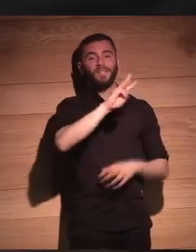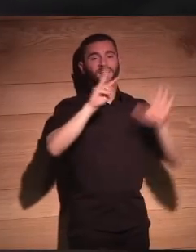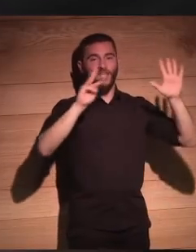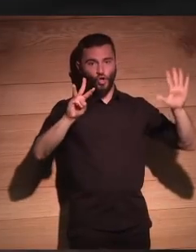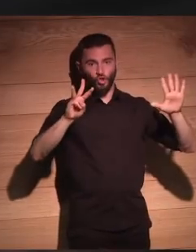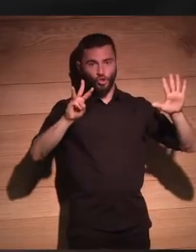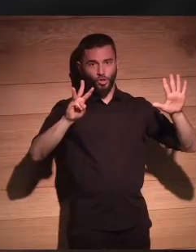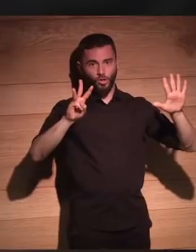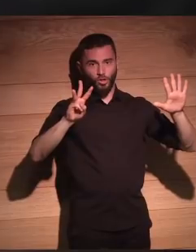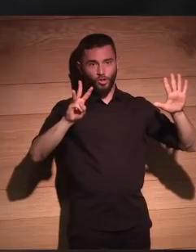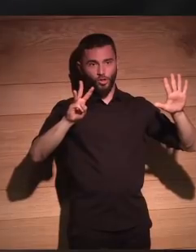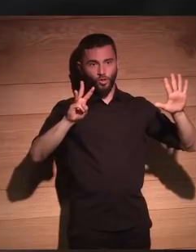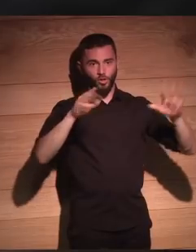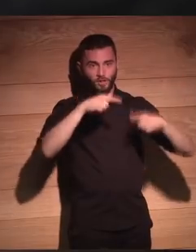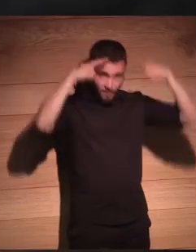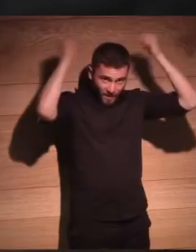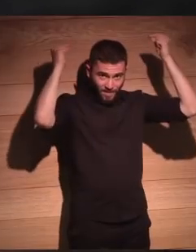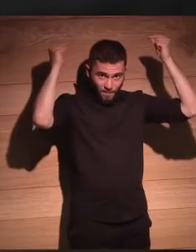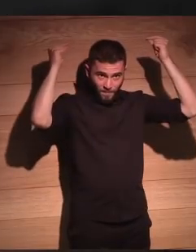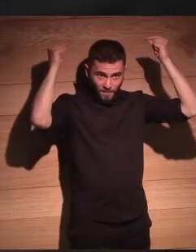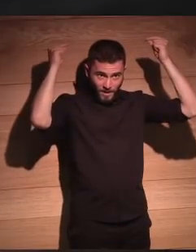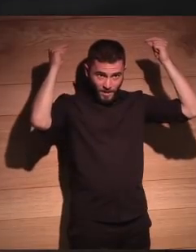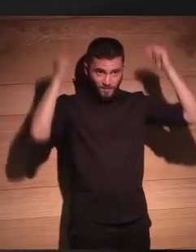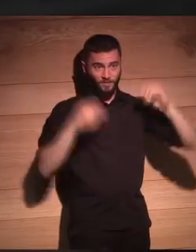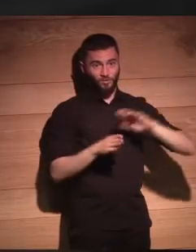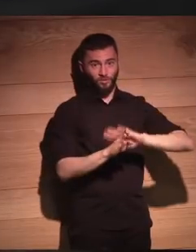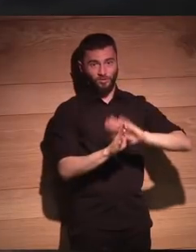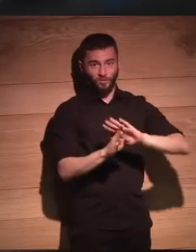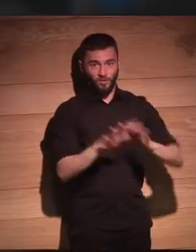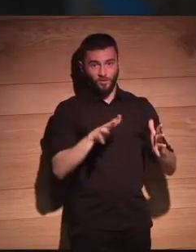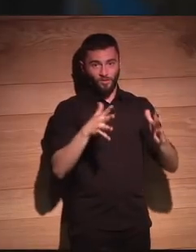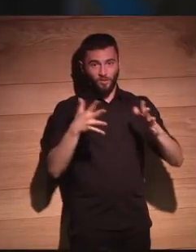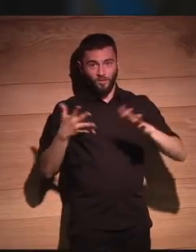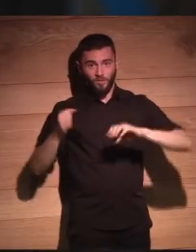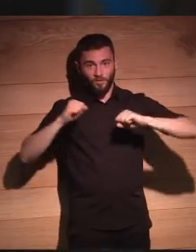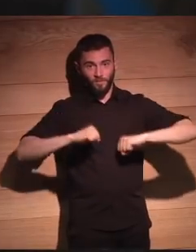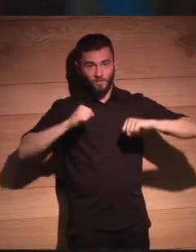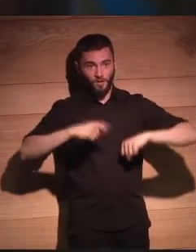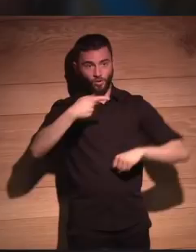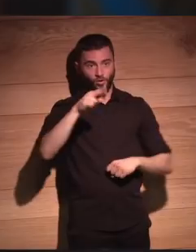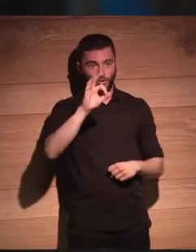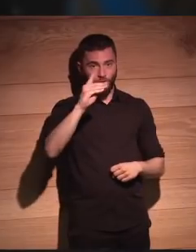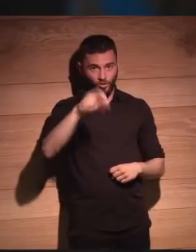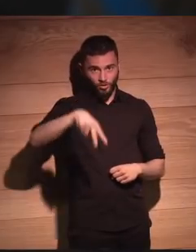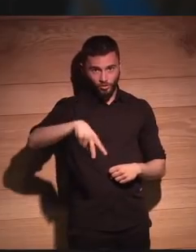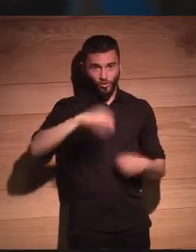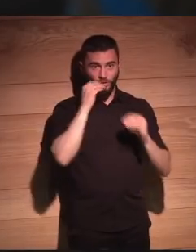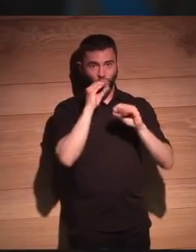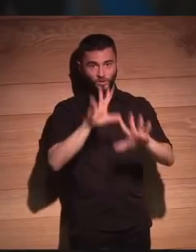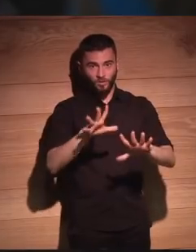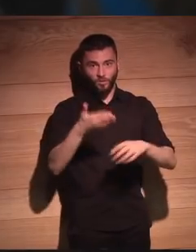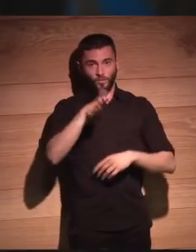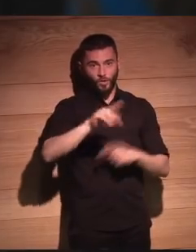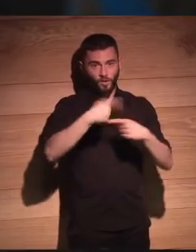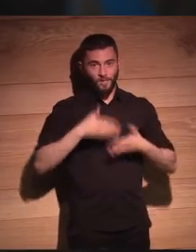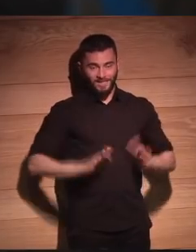38, ese Batman continuó su línea temporal, se hizo viejo, sustituyó a Gordon, murió, tuvo una hija,